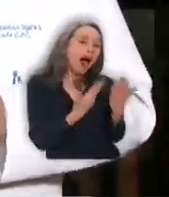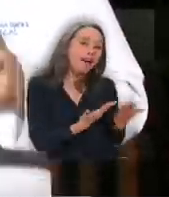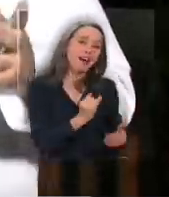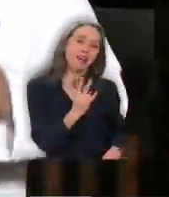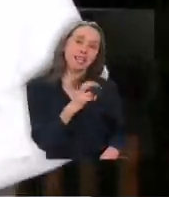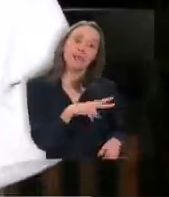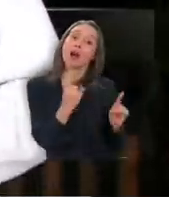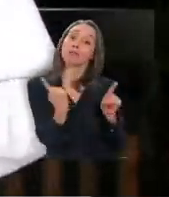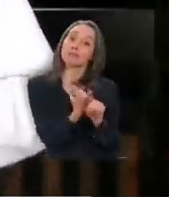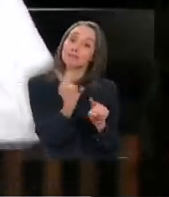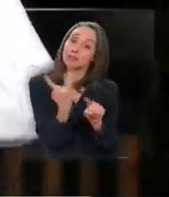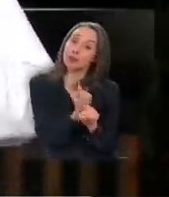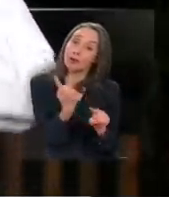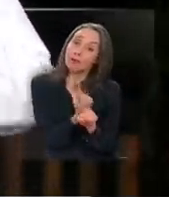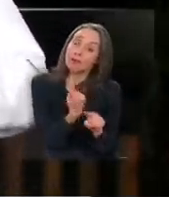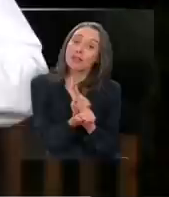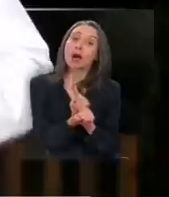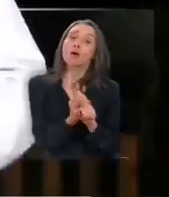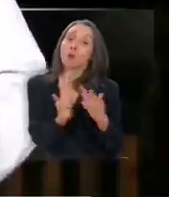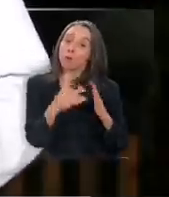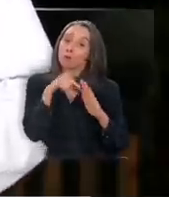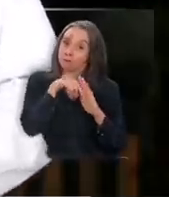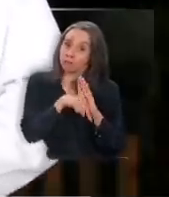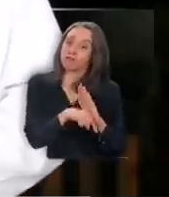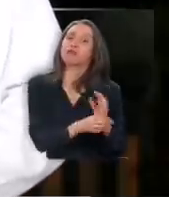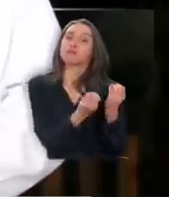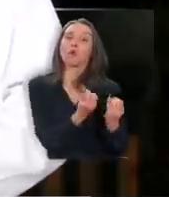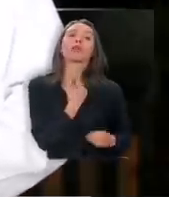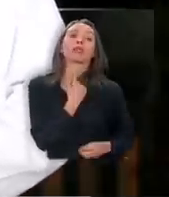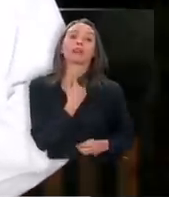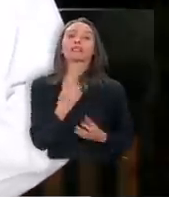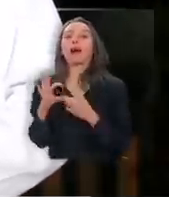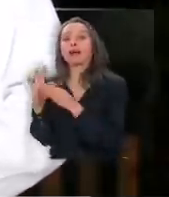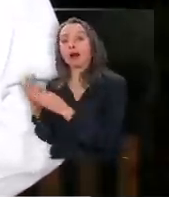Iván, una conversación muy aguda, muy interesante. Gracias a usted, doctor, muy amable.